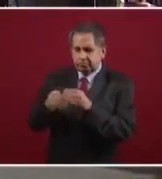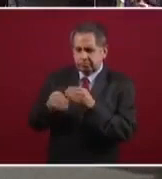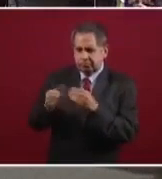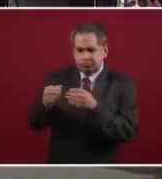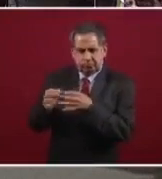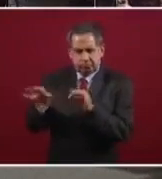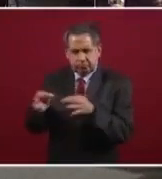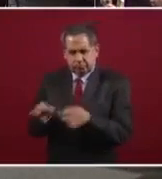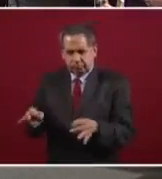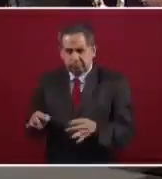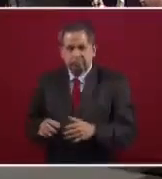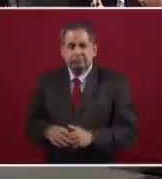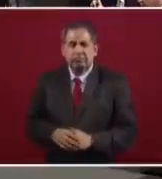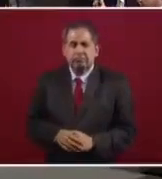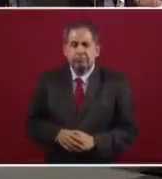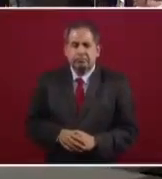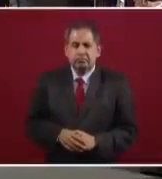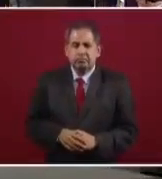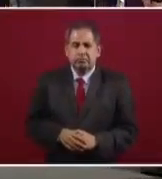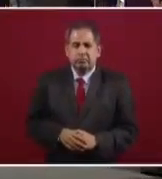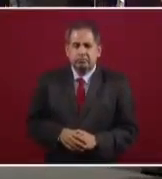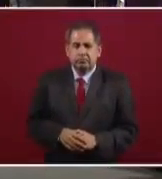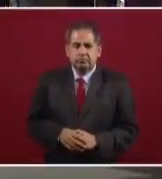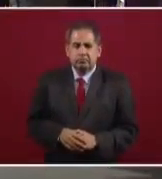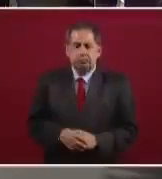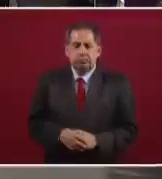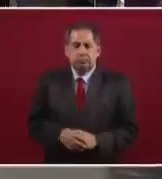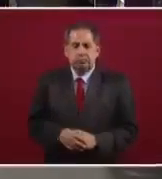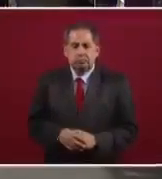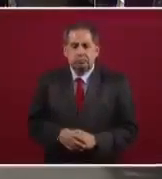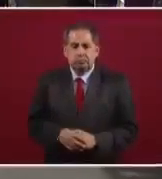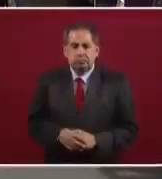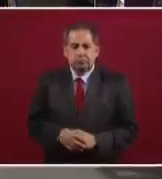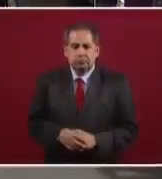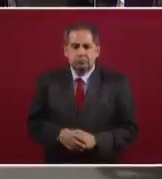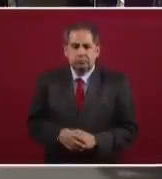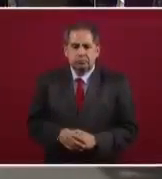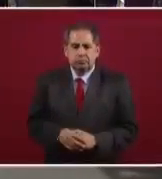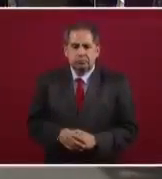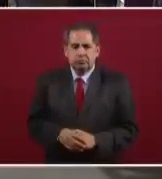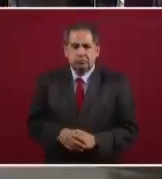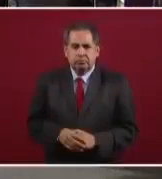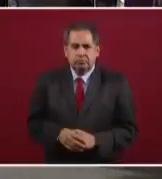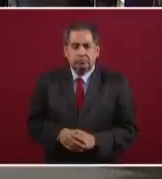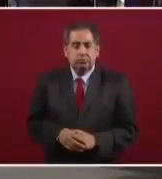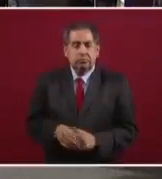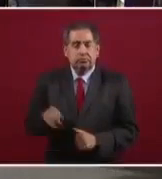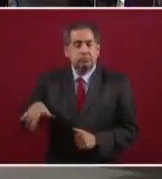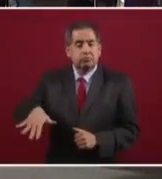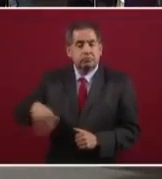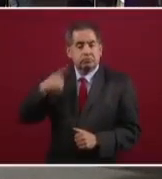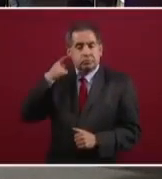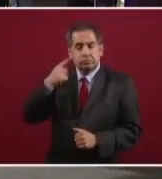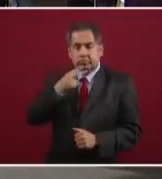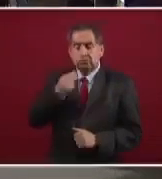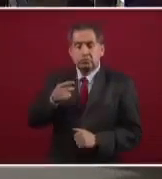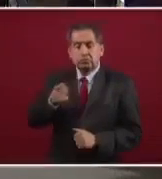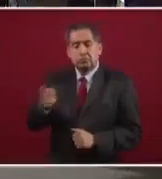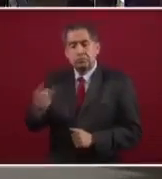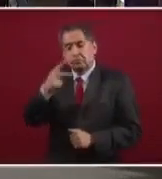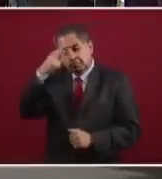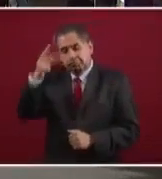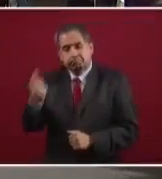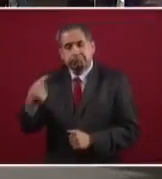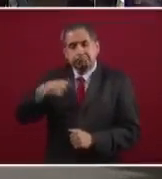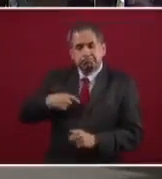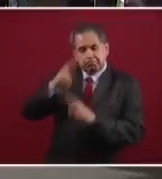otras frases. Sí, lo de Juan Ramón. Eso es lo que dijo el presidente. A ver. Mexico showing us great respect, and